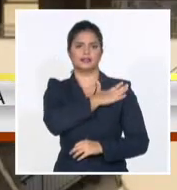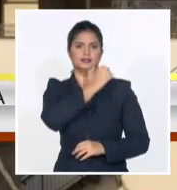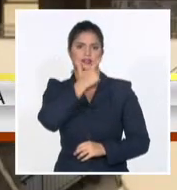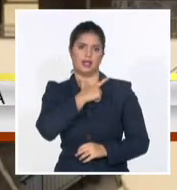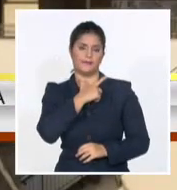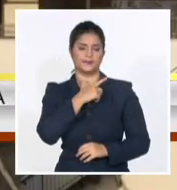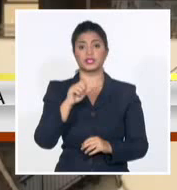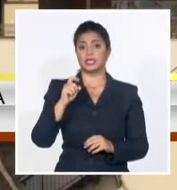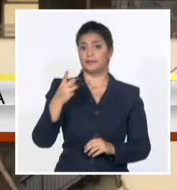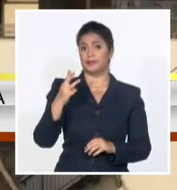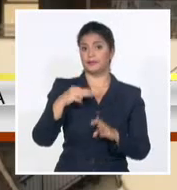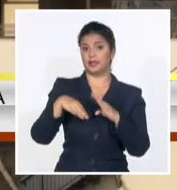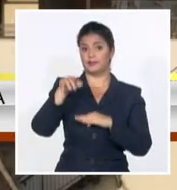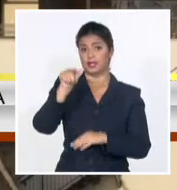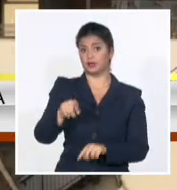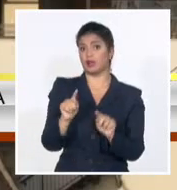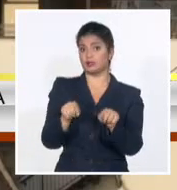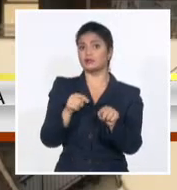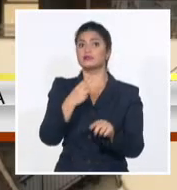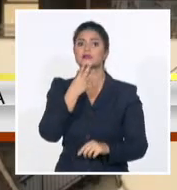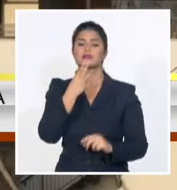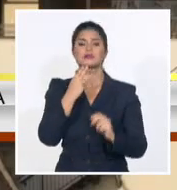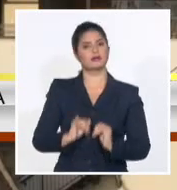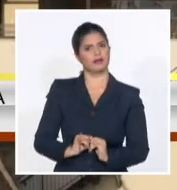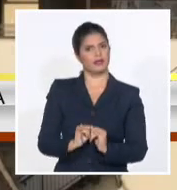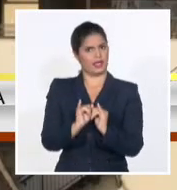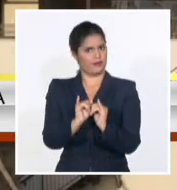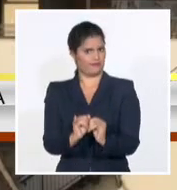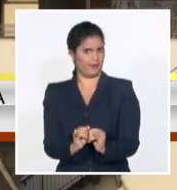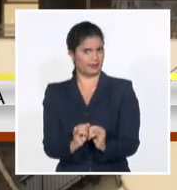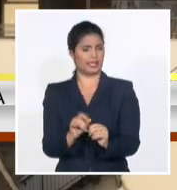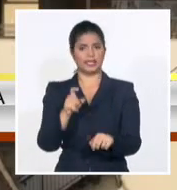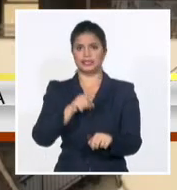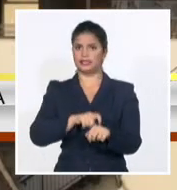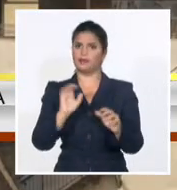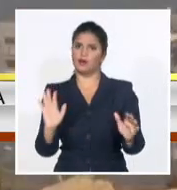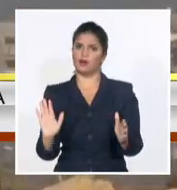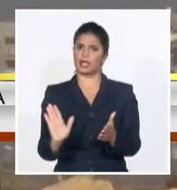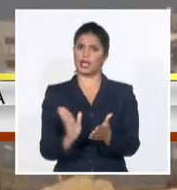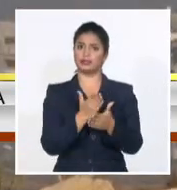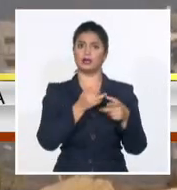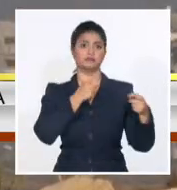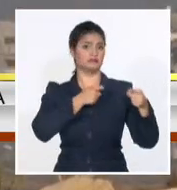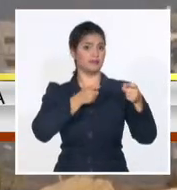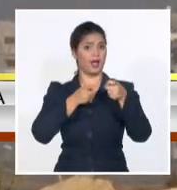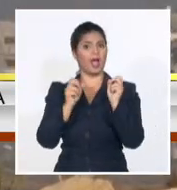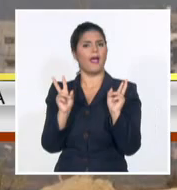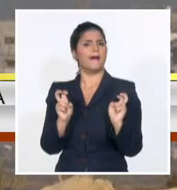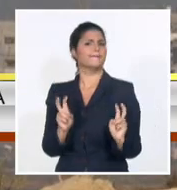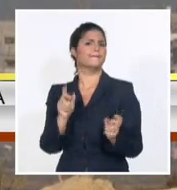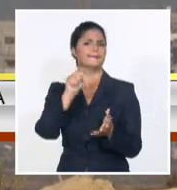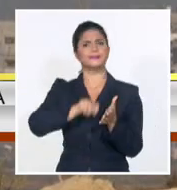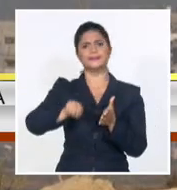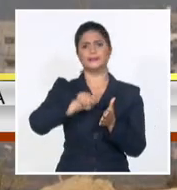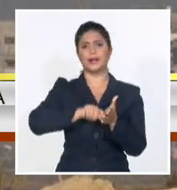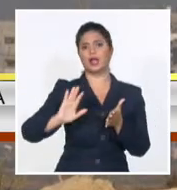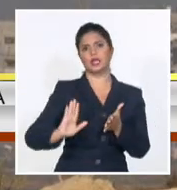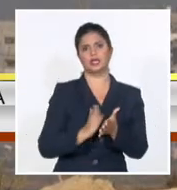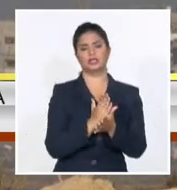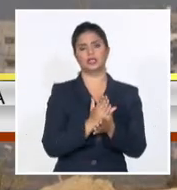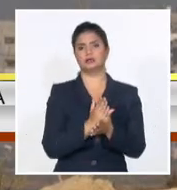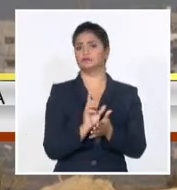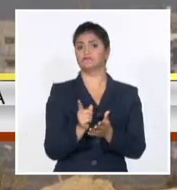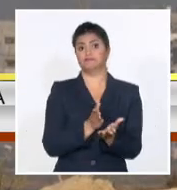Benjamín Netanyahu, anunció la decisión al tiempo que descartaba un cese de las operaciones terrestres y de los bombardeos. En medio de la situación